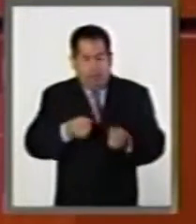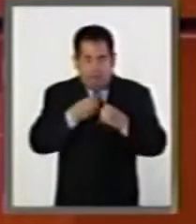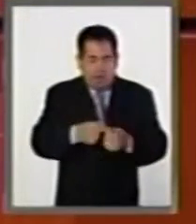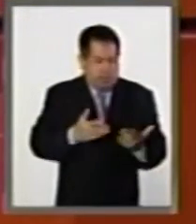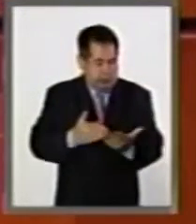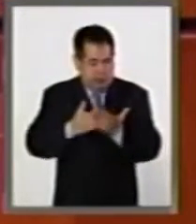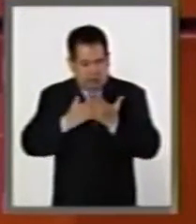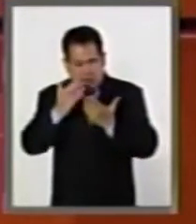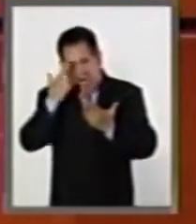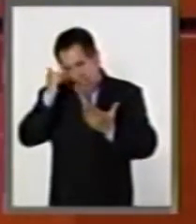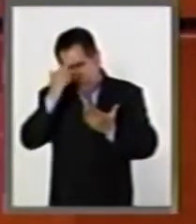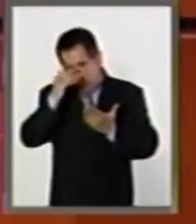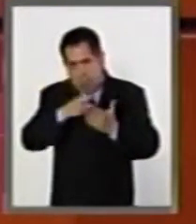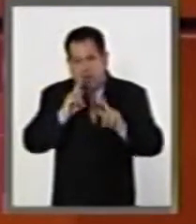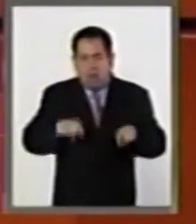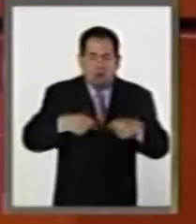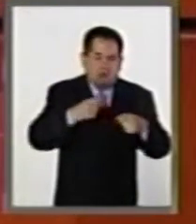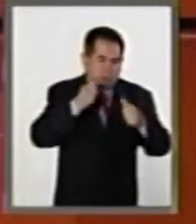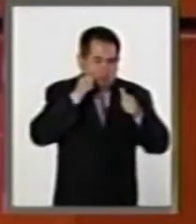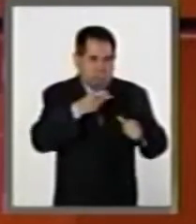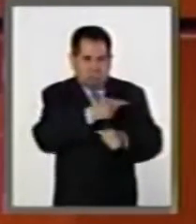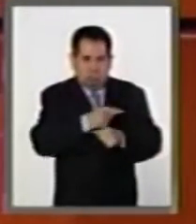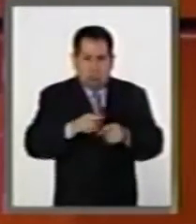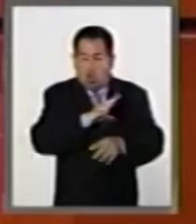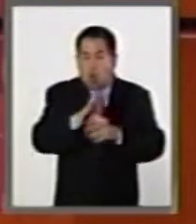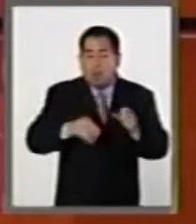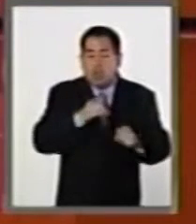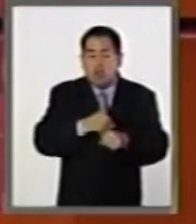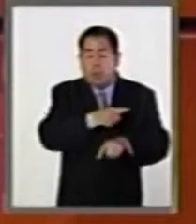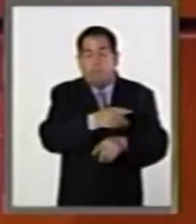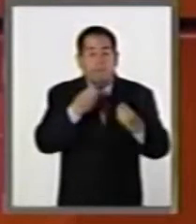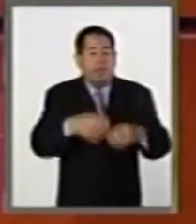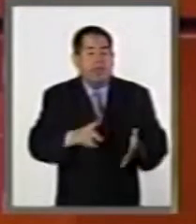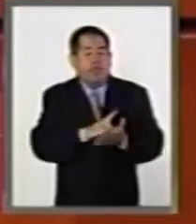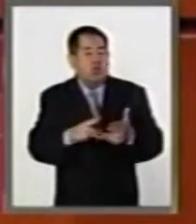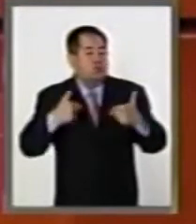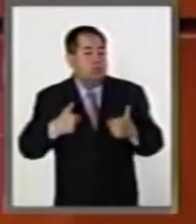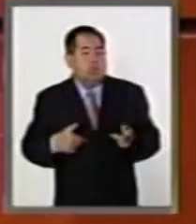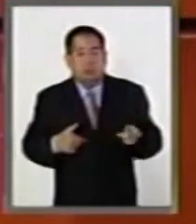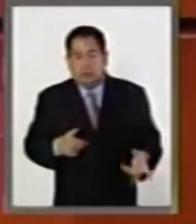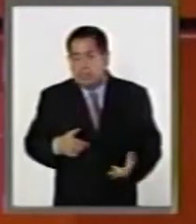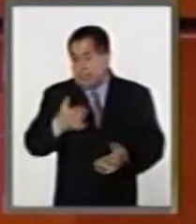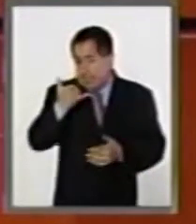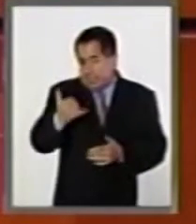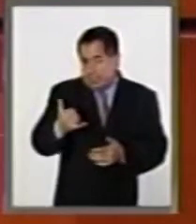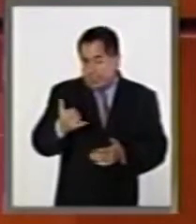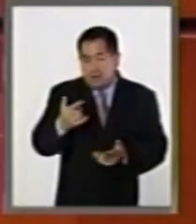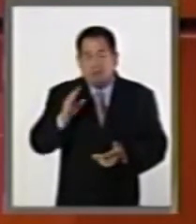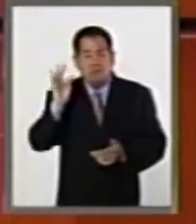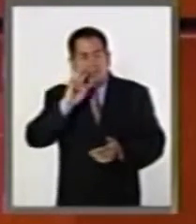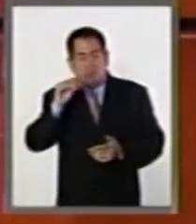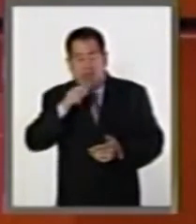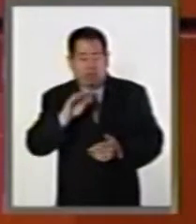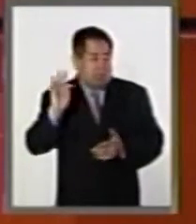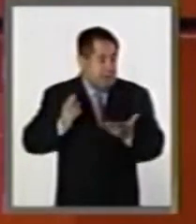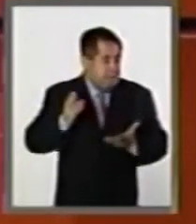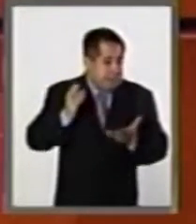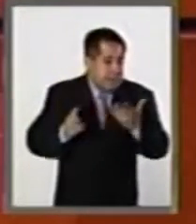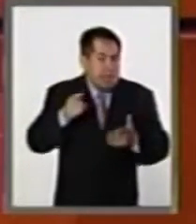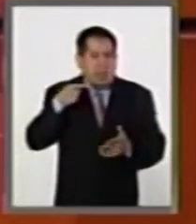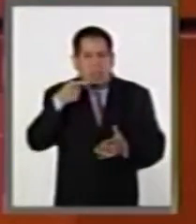para las personas privadas de la libertad o afectación a los derechos de terceras personas y, si fuera el caso,